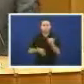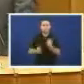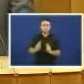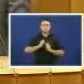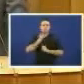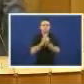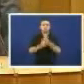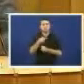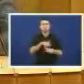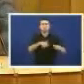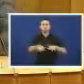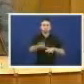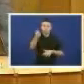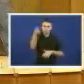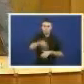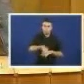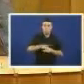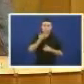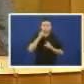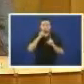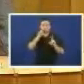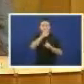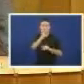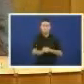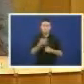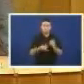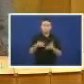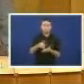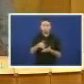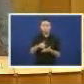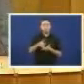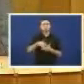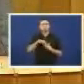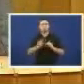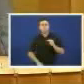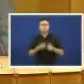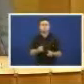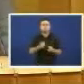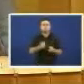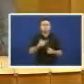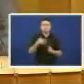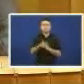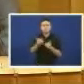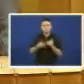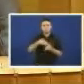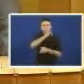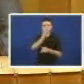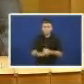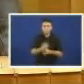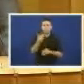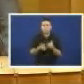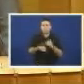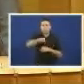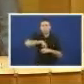e facela menos vulnerable frente á crise se estamos ante a crise da especulación energética nos intentamos utilizar